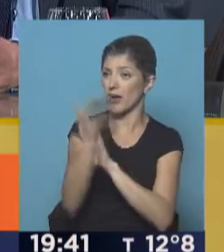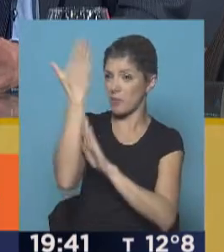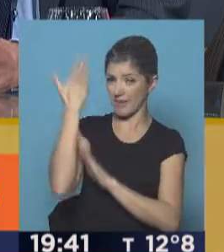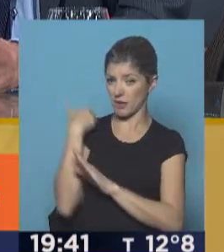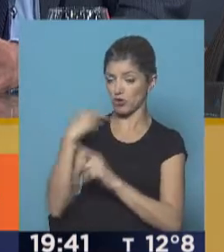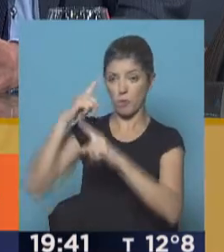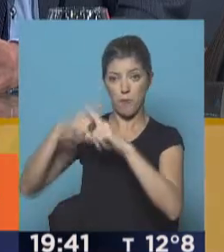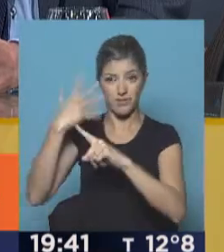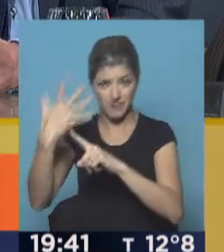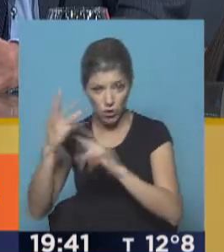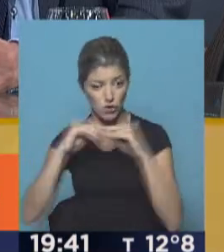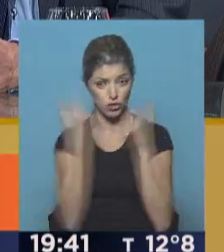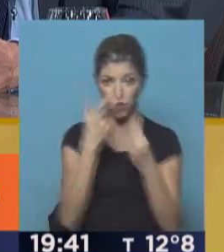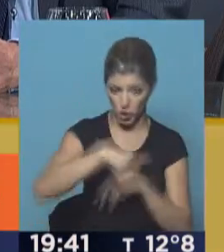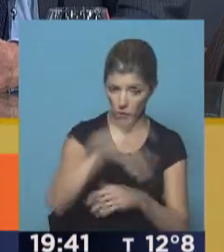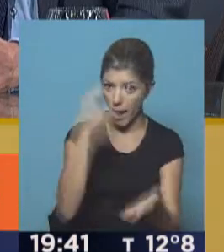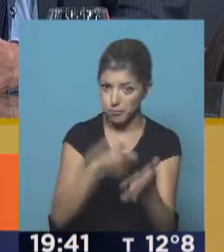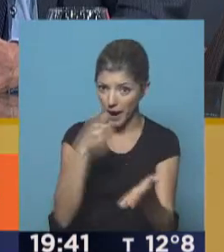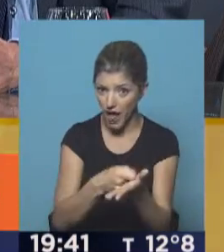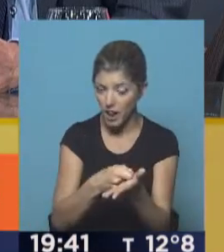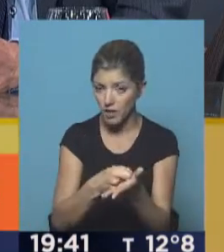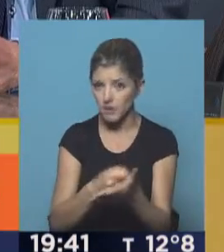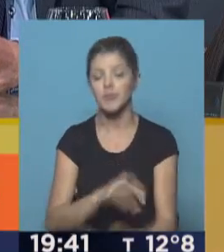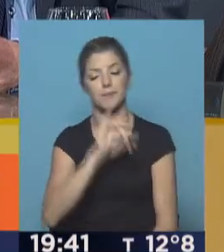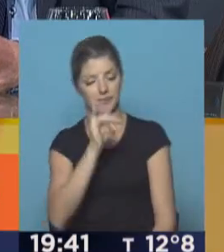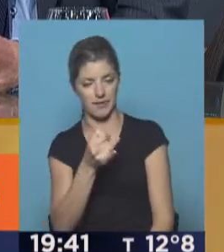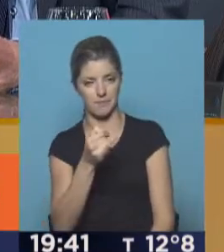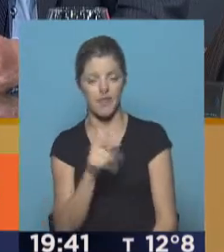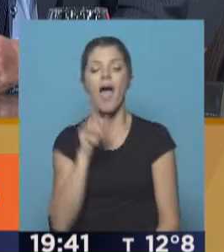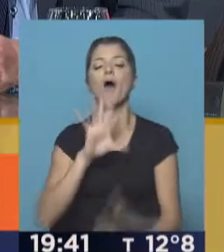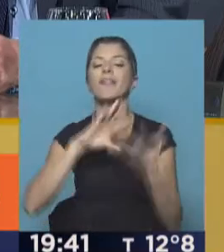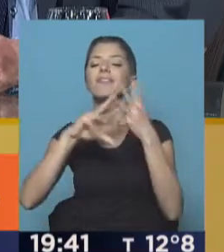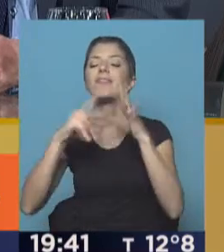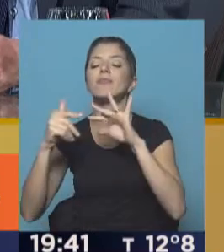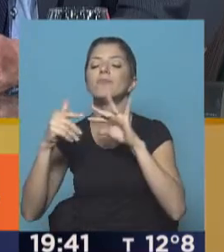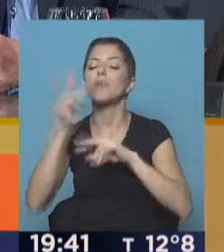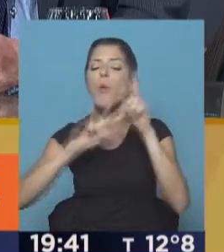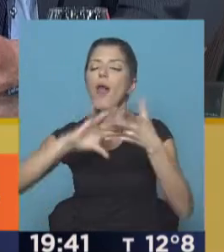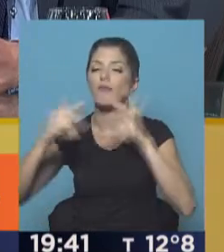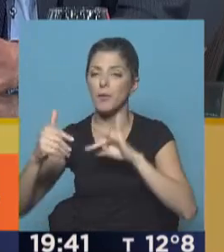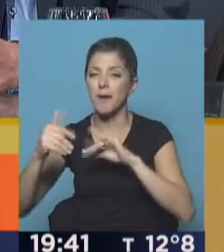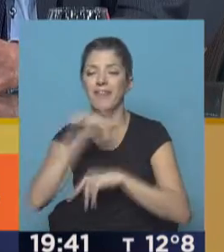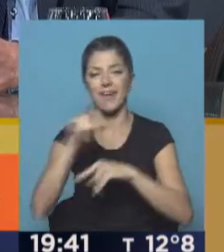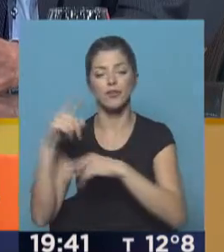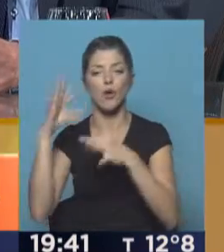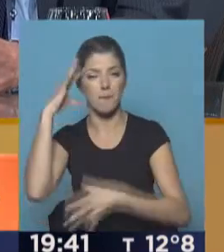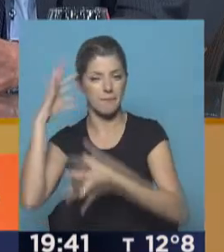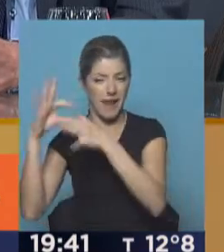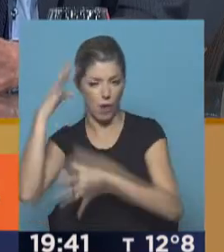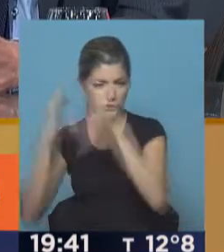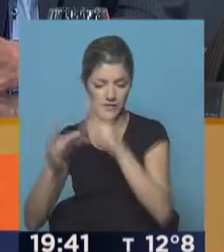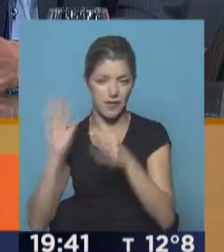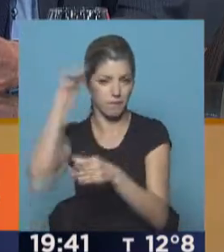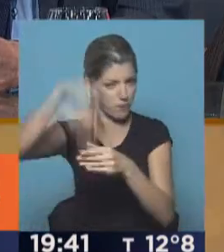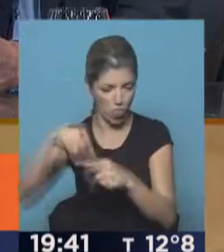por 5. Exacto. Ahora, creo que se está buscando la forma de no judicializar el tema para no